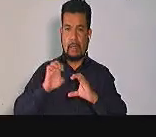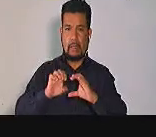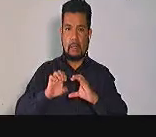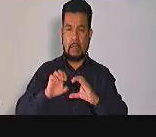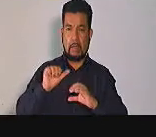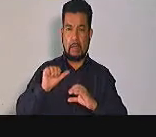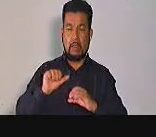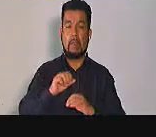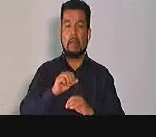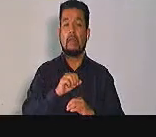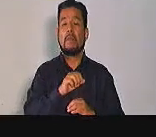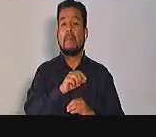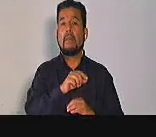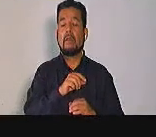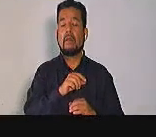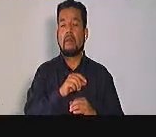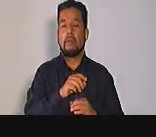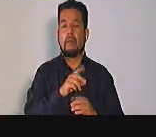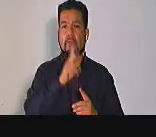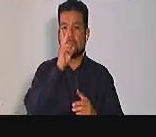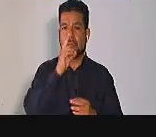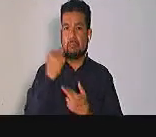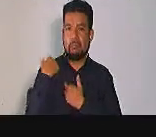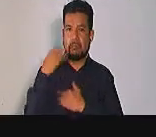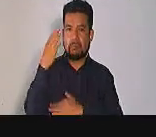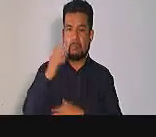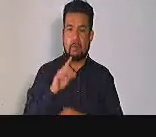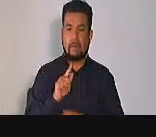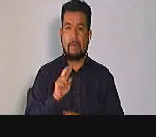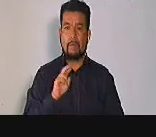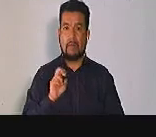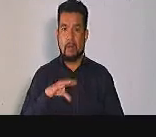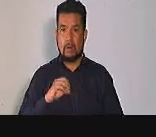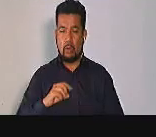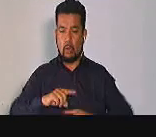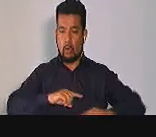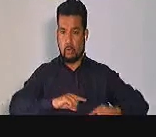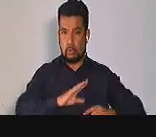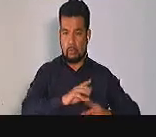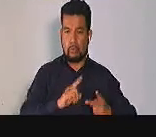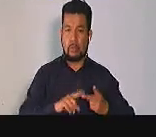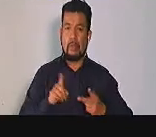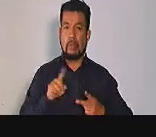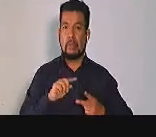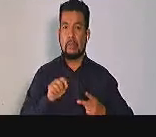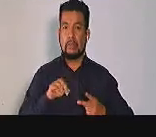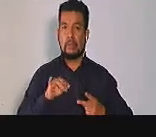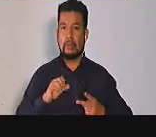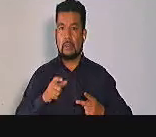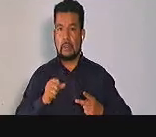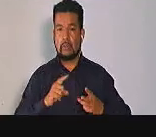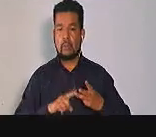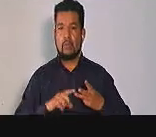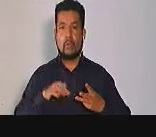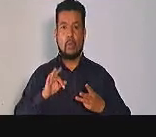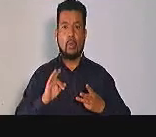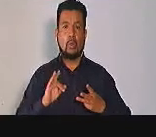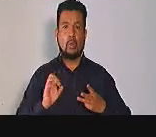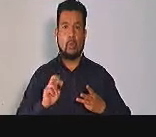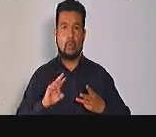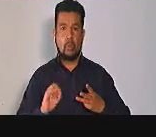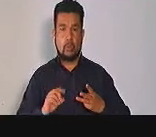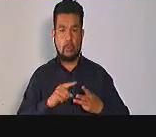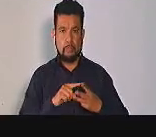encargada. Ponentes, honorables concejales César Eugenio Franco Agudelo, coordinador, William Santiago Molina y Eduardo Alonso